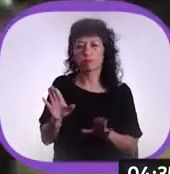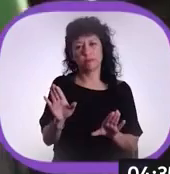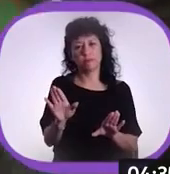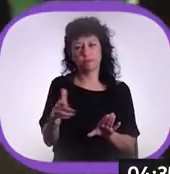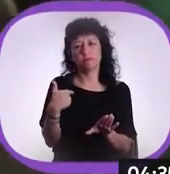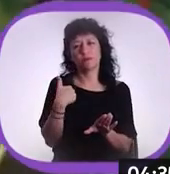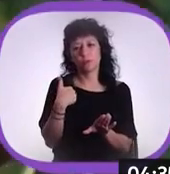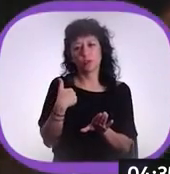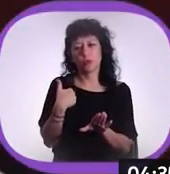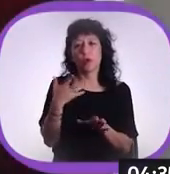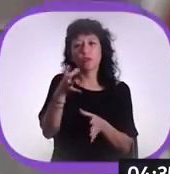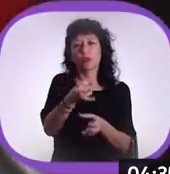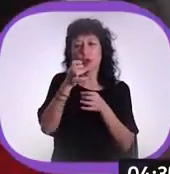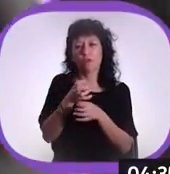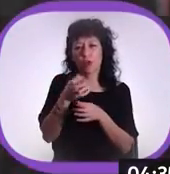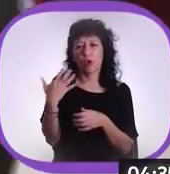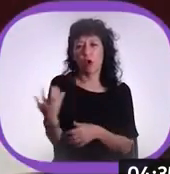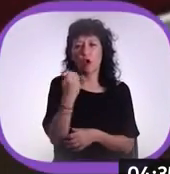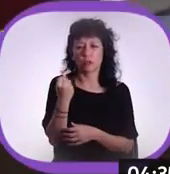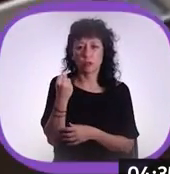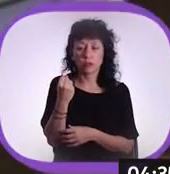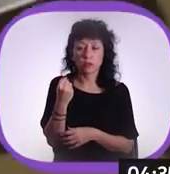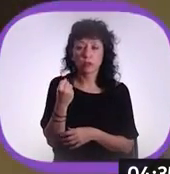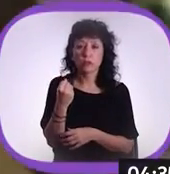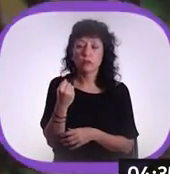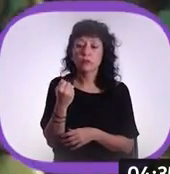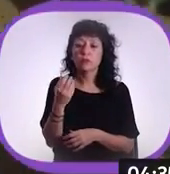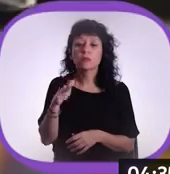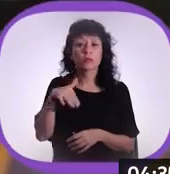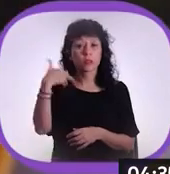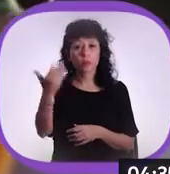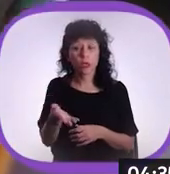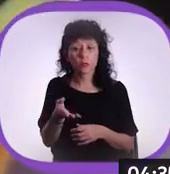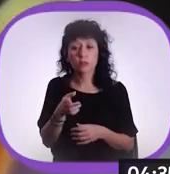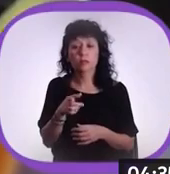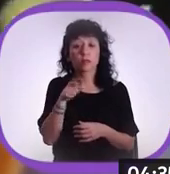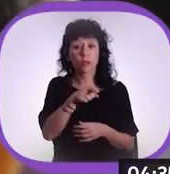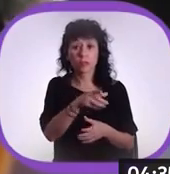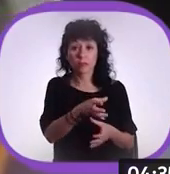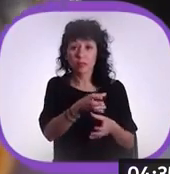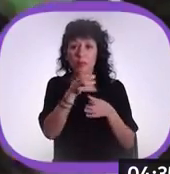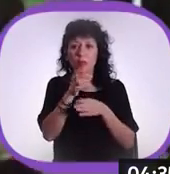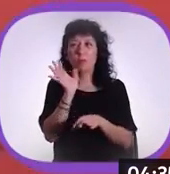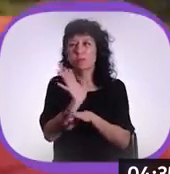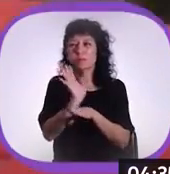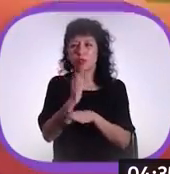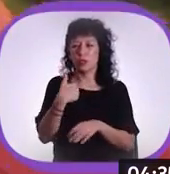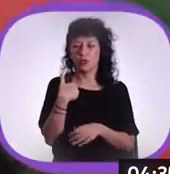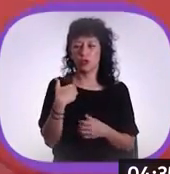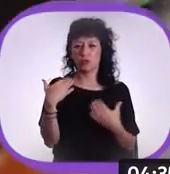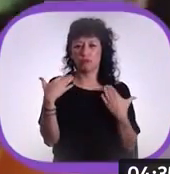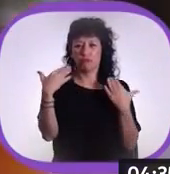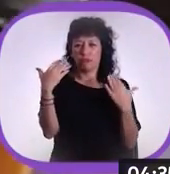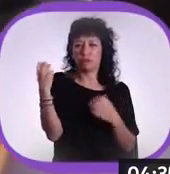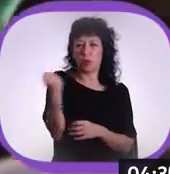he adquirido un trofeo. Cuando esté en Vandal, este premio se volverá un símbolo de mi grandeza.